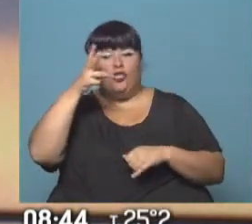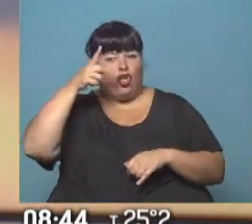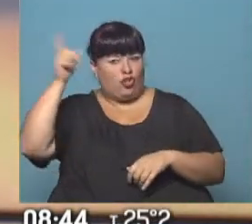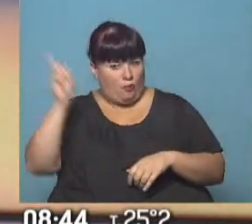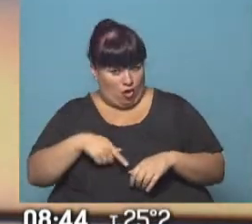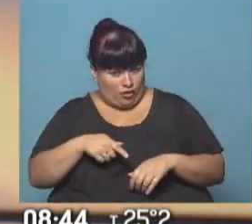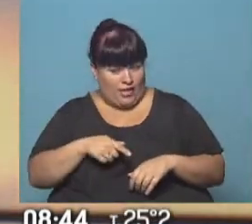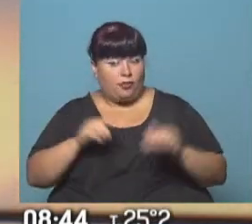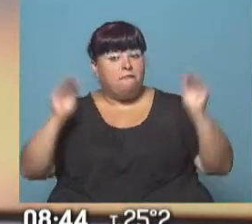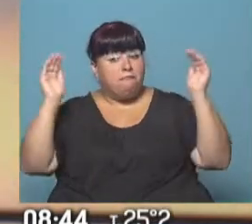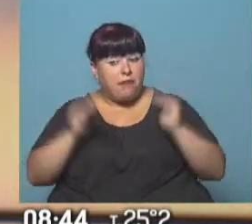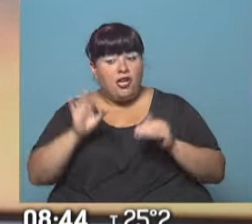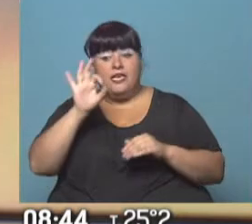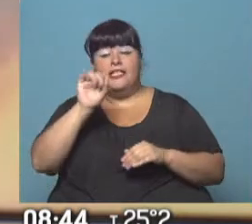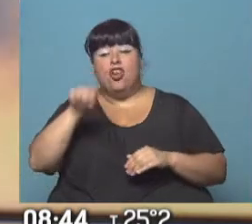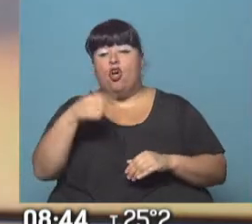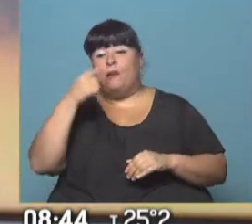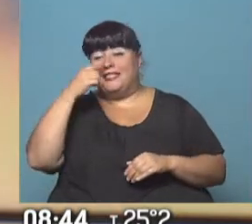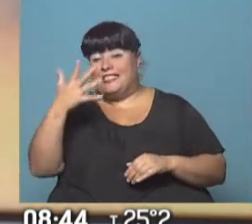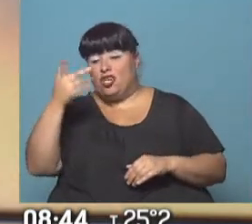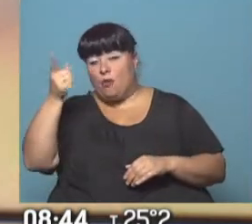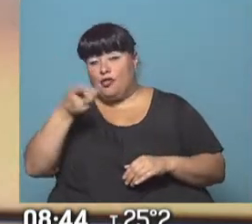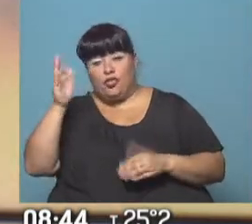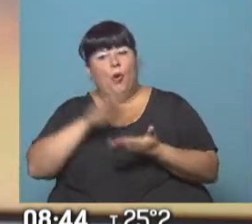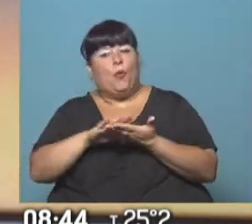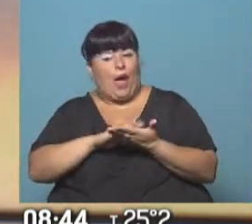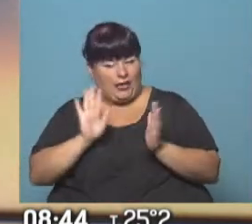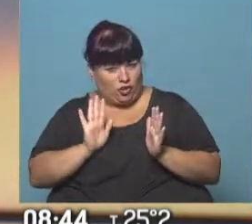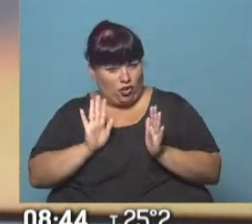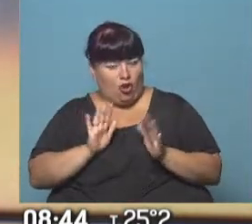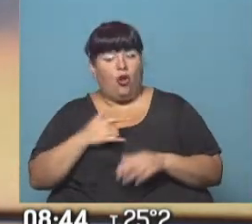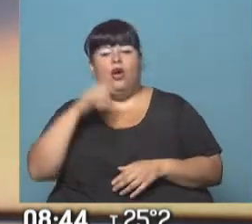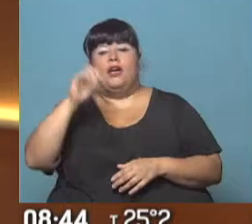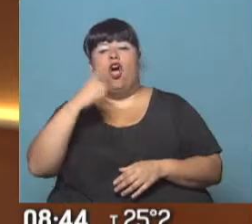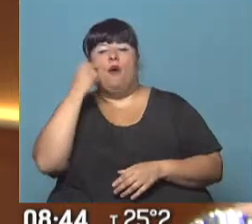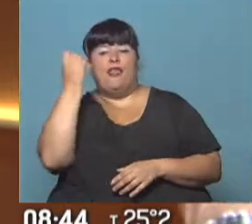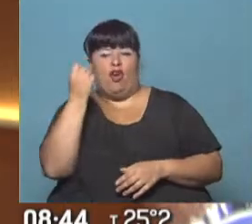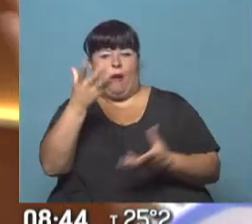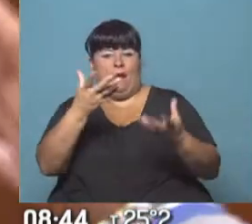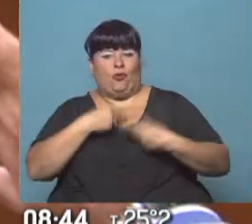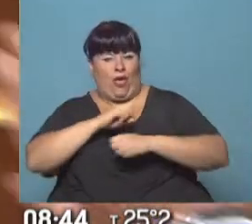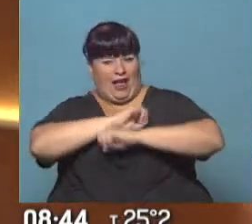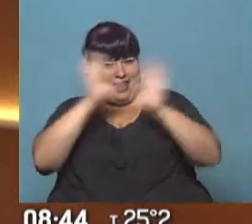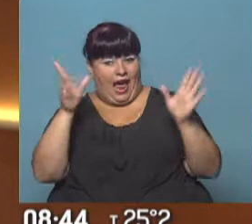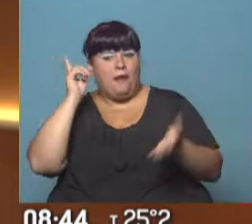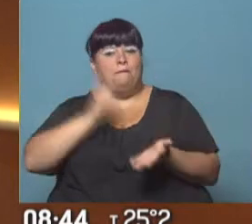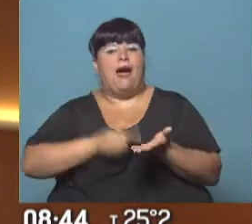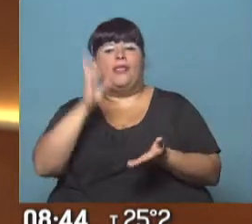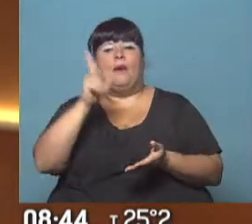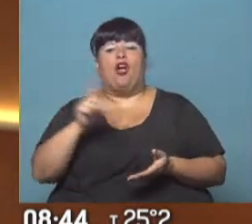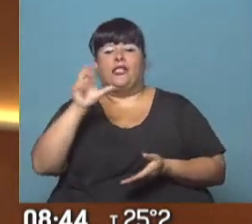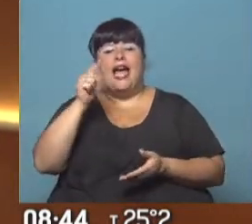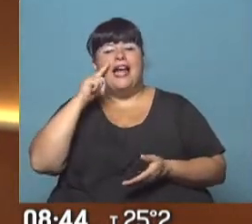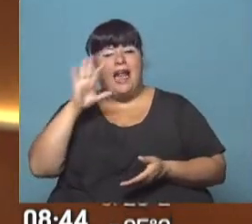28%. La reducción, 0,75 puntos básicos. Estamos con un economista, nos ayudará a entender esta decisión del Banco Central,